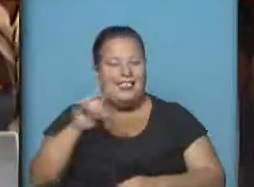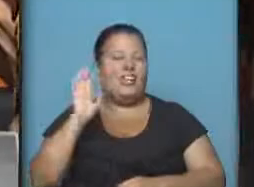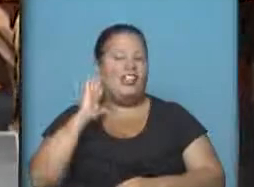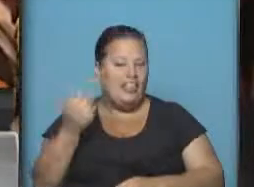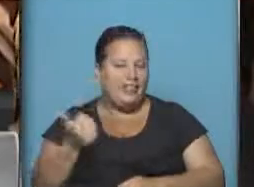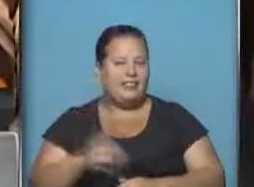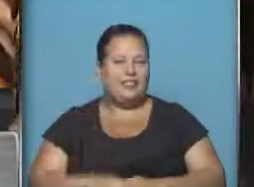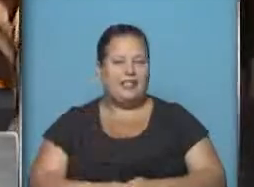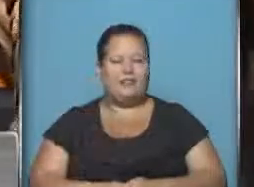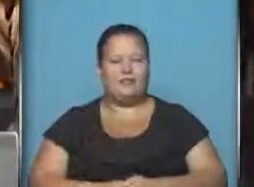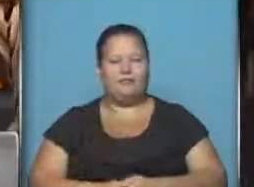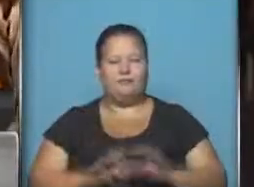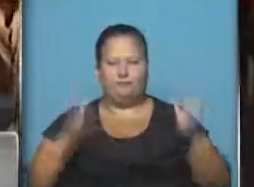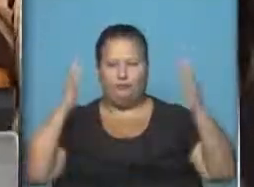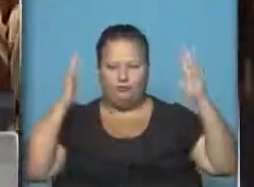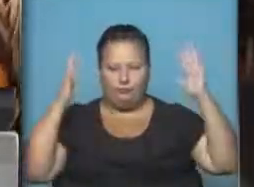116.